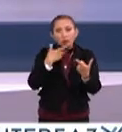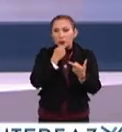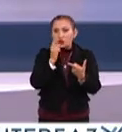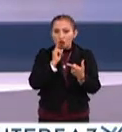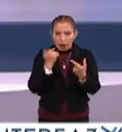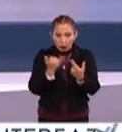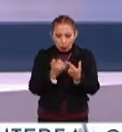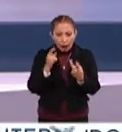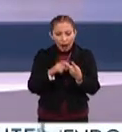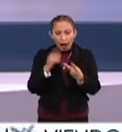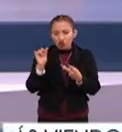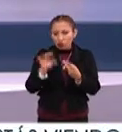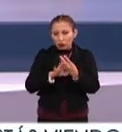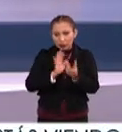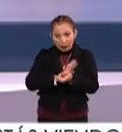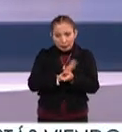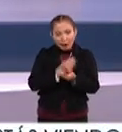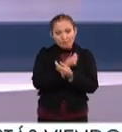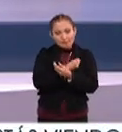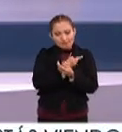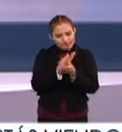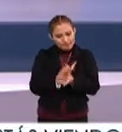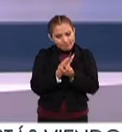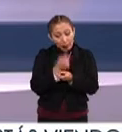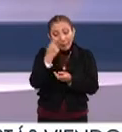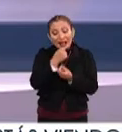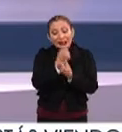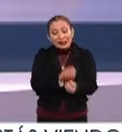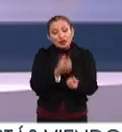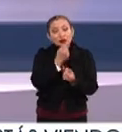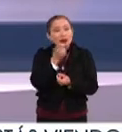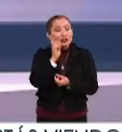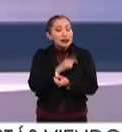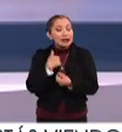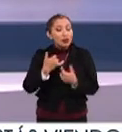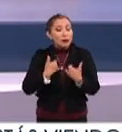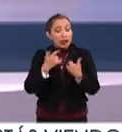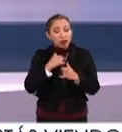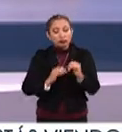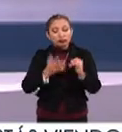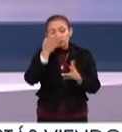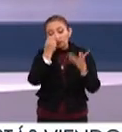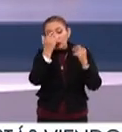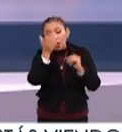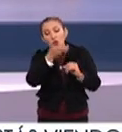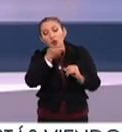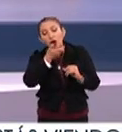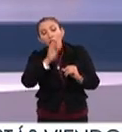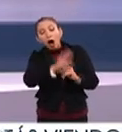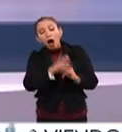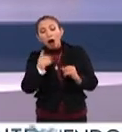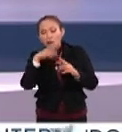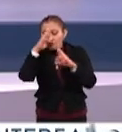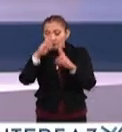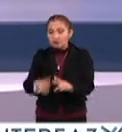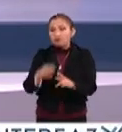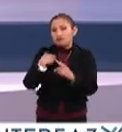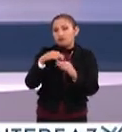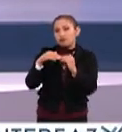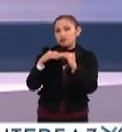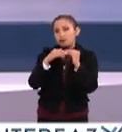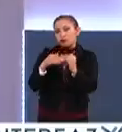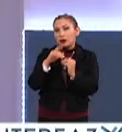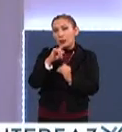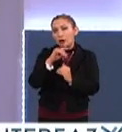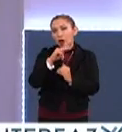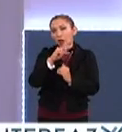género, de no discriminación, tolerancia, para que niñas, niños y adolescentes crezcan con unos valores de cultura de la democracia. Pues muy importante, y bueno,